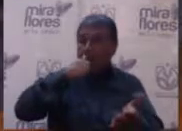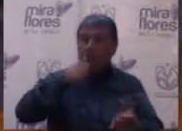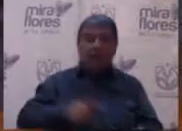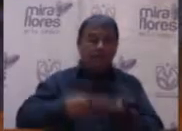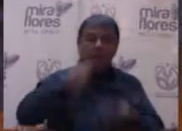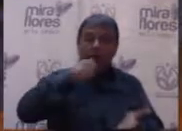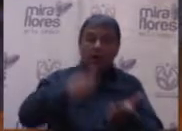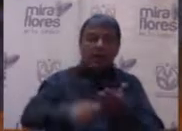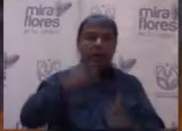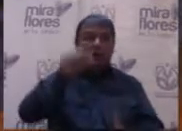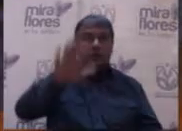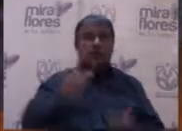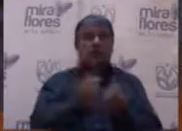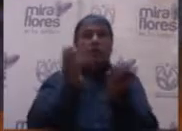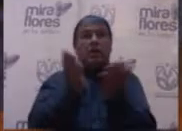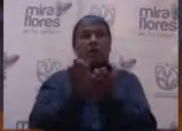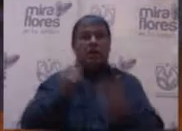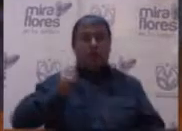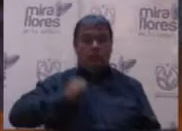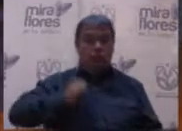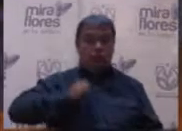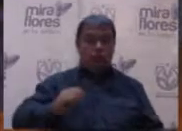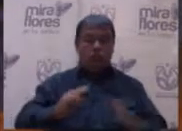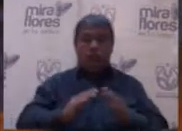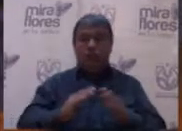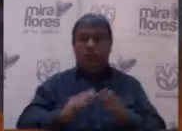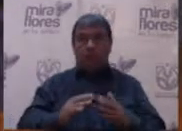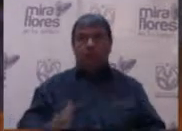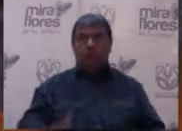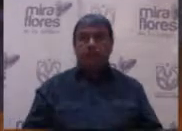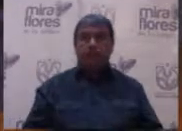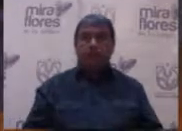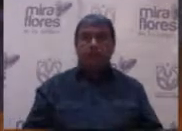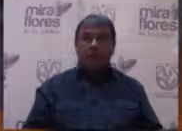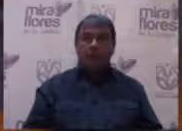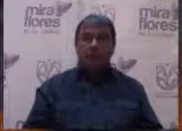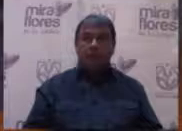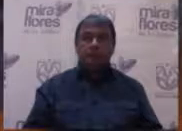día 5 de abril al municipio para que,